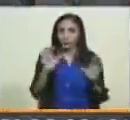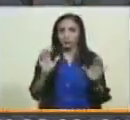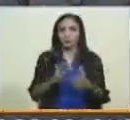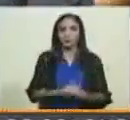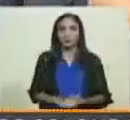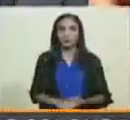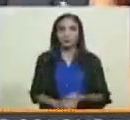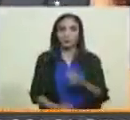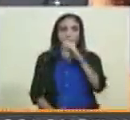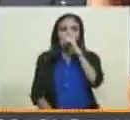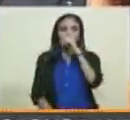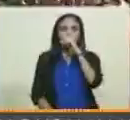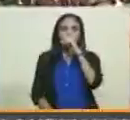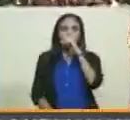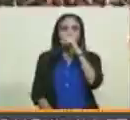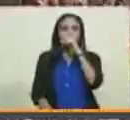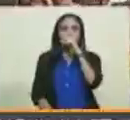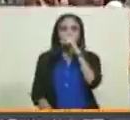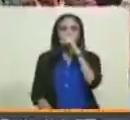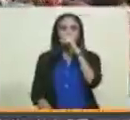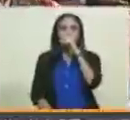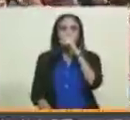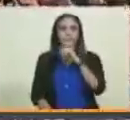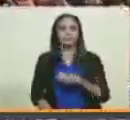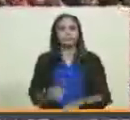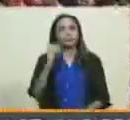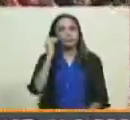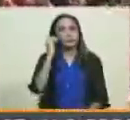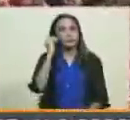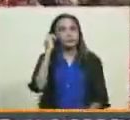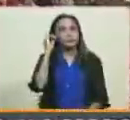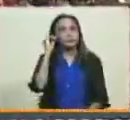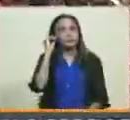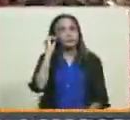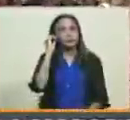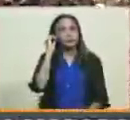Que se cumpla la consigna. Si el domingo llueve,